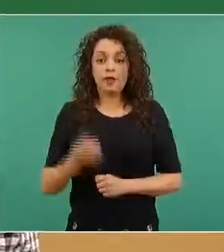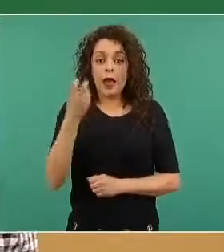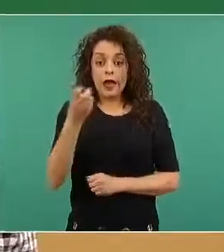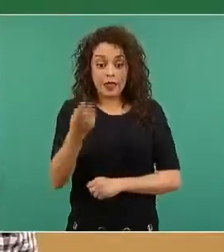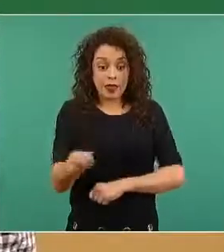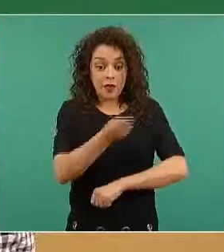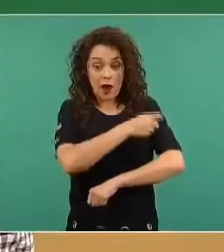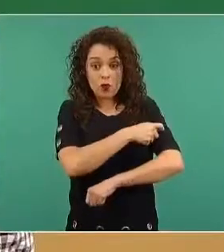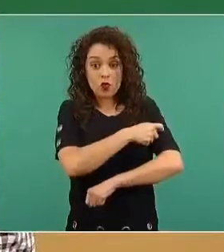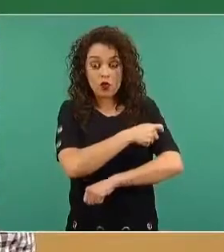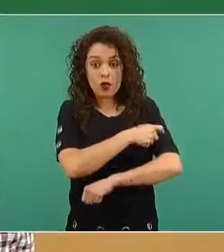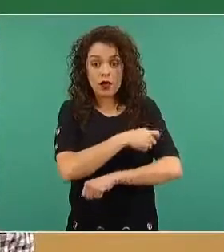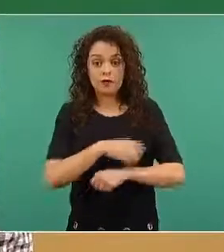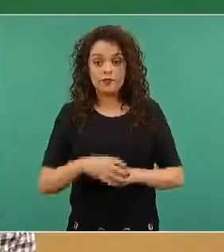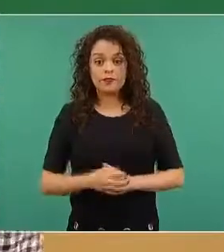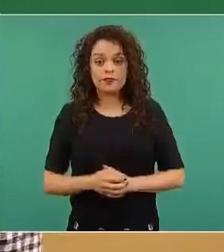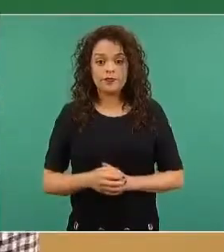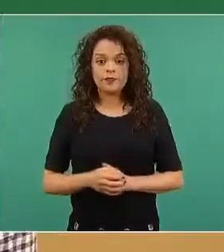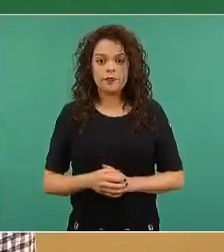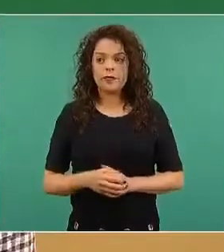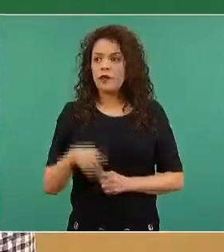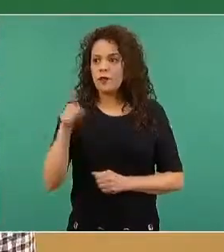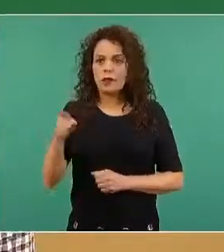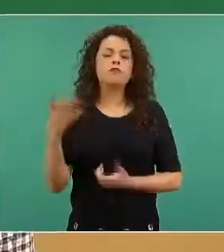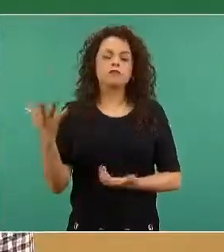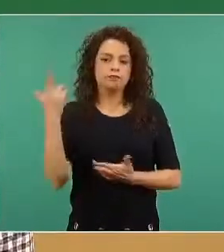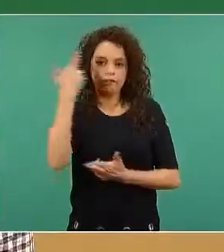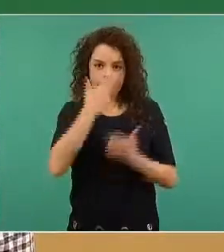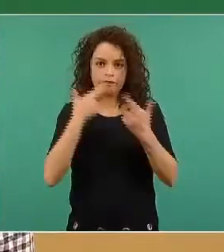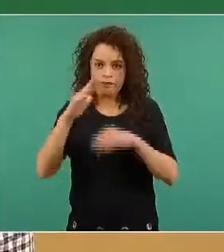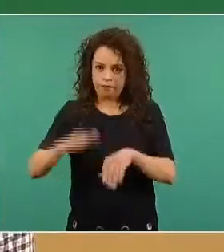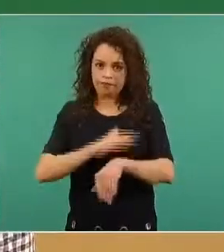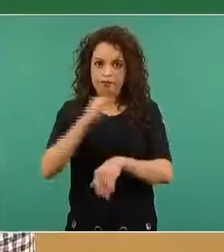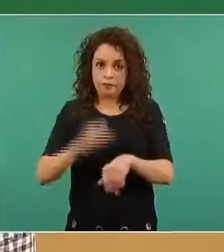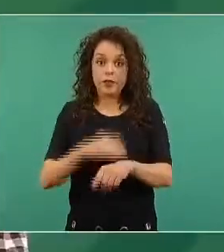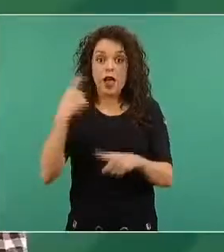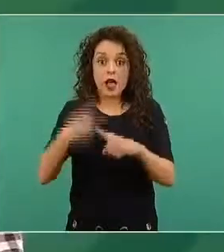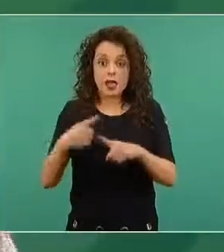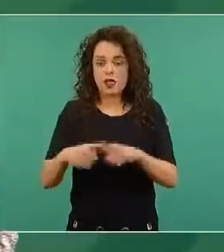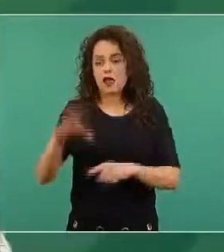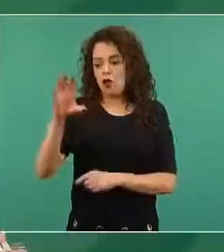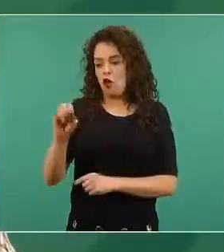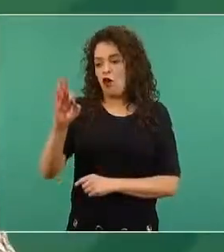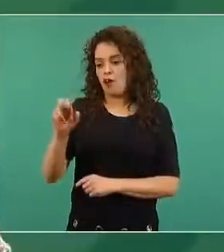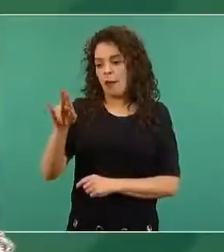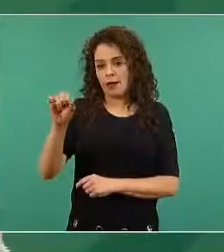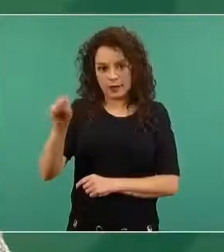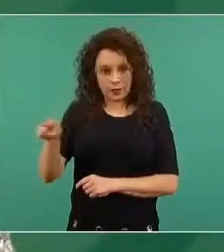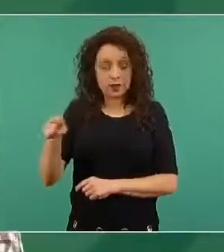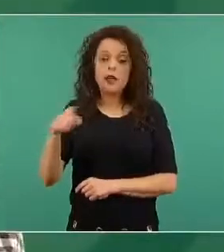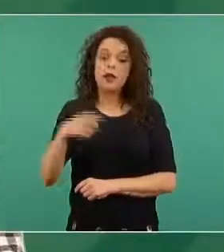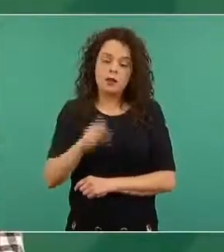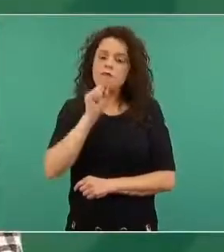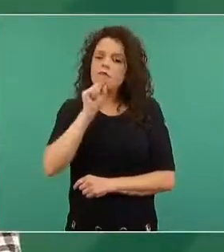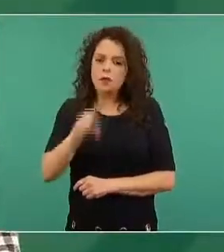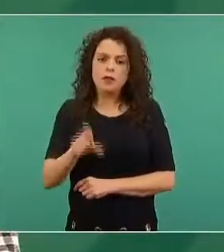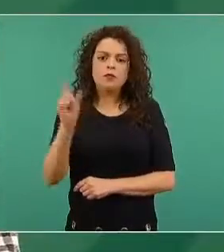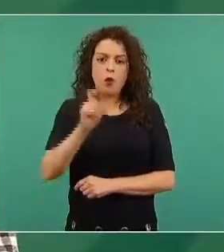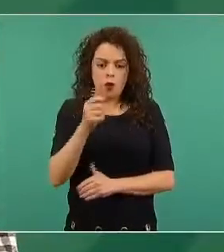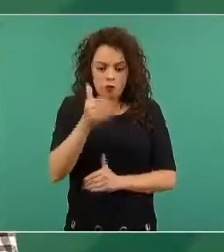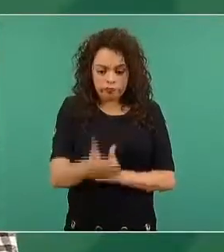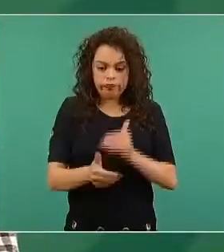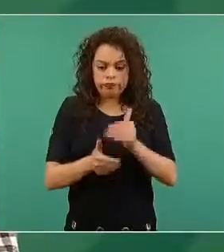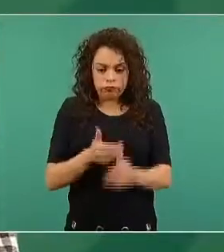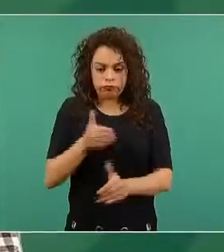vacuna estará siendo evaluada por COFEPRIS, conforme igual se vayan completando los